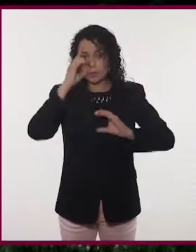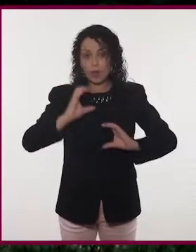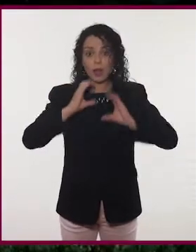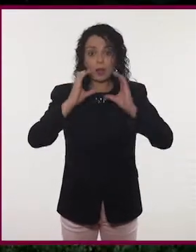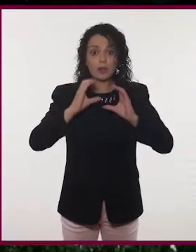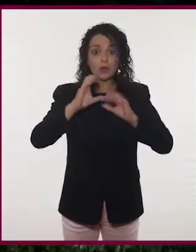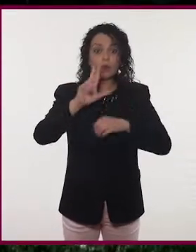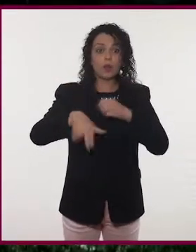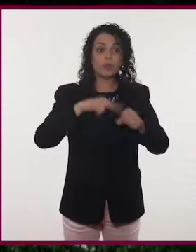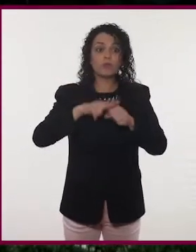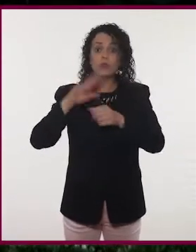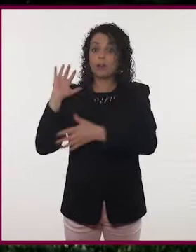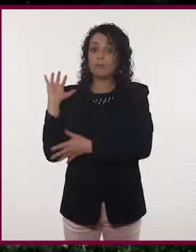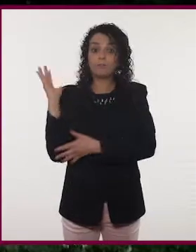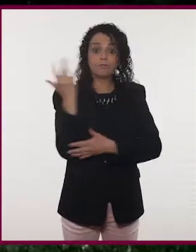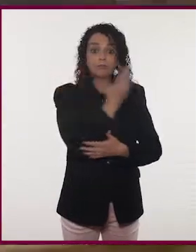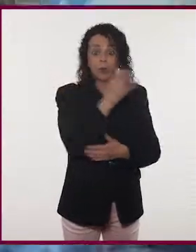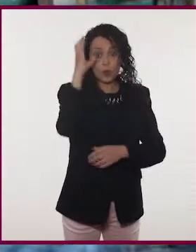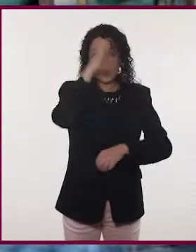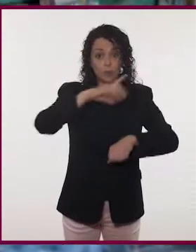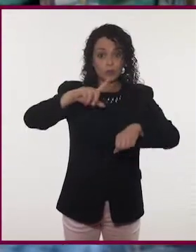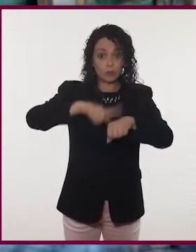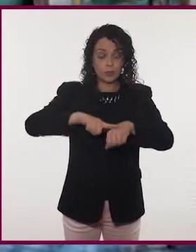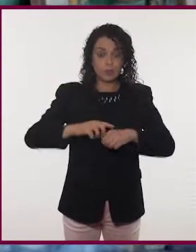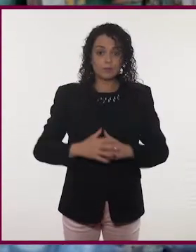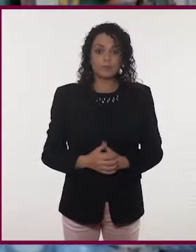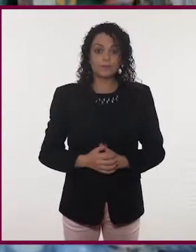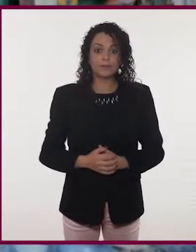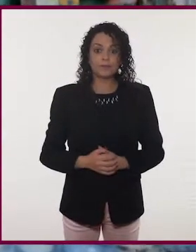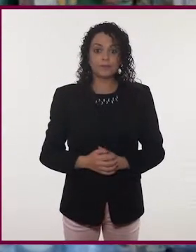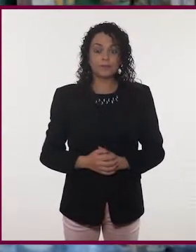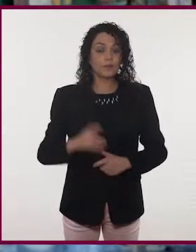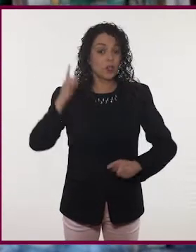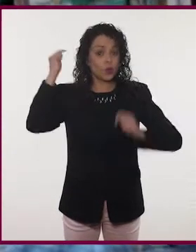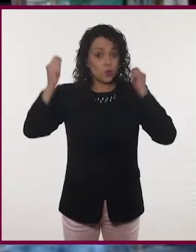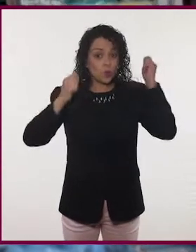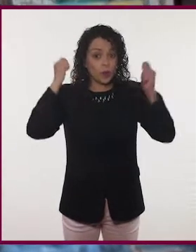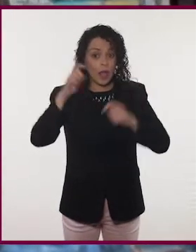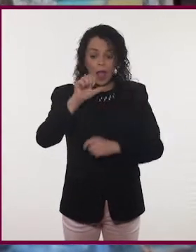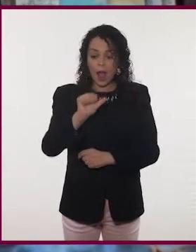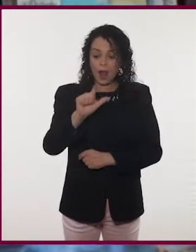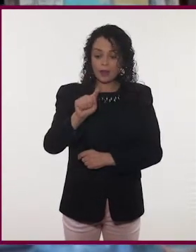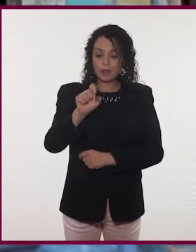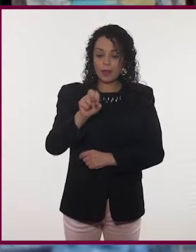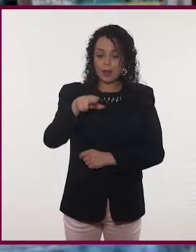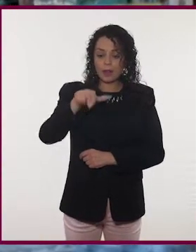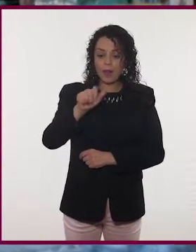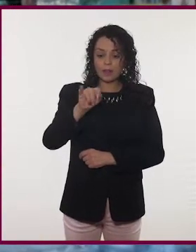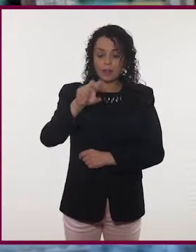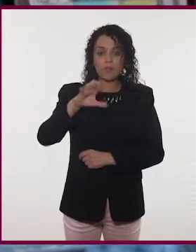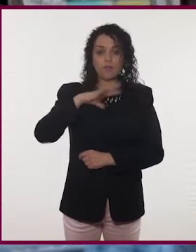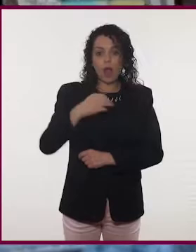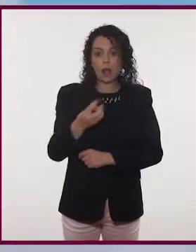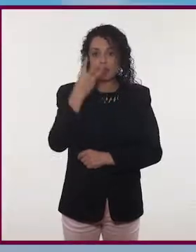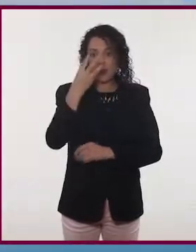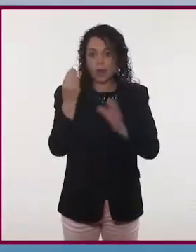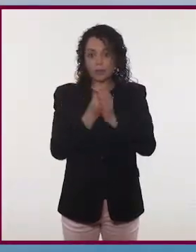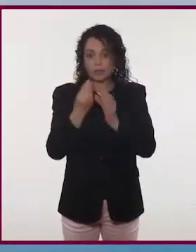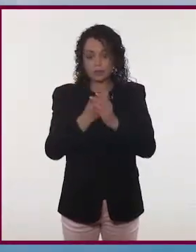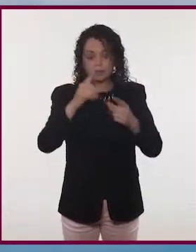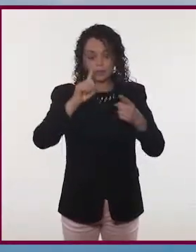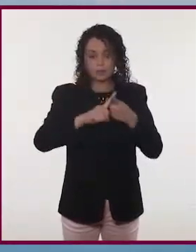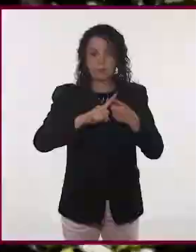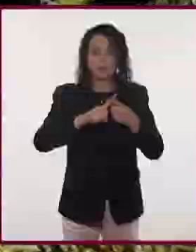de los recursos naturales y culturales. El turismo alternativo se divide en los siguientes tres segmentos: turismo